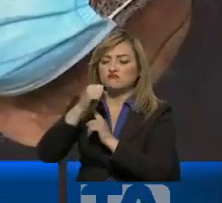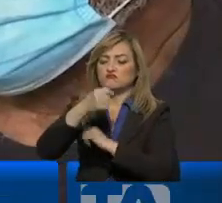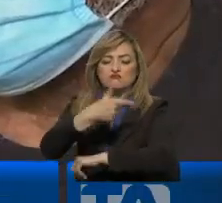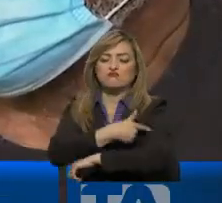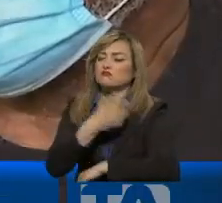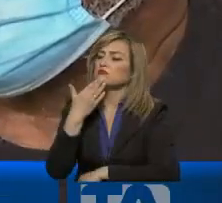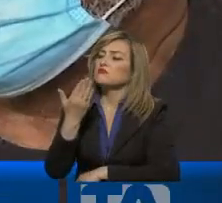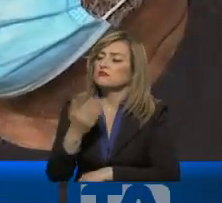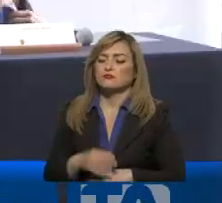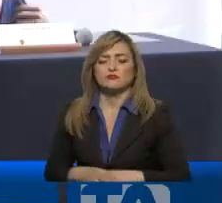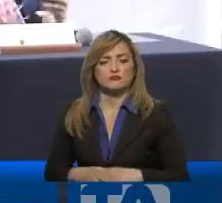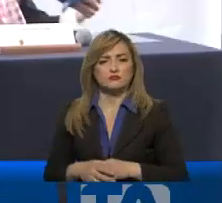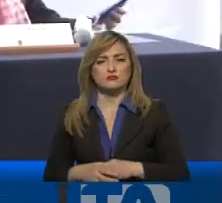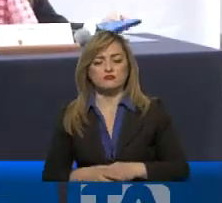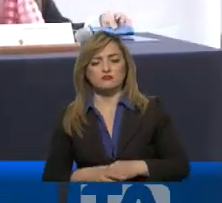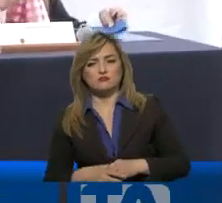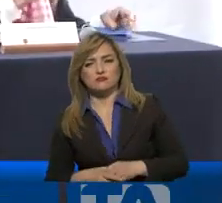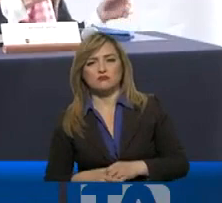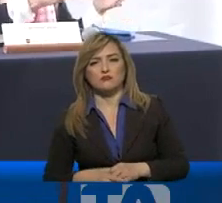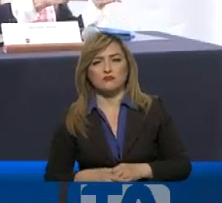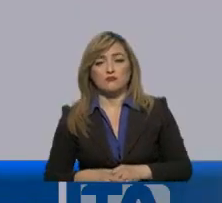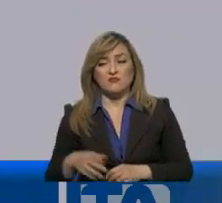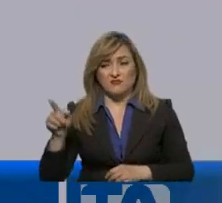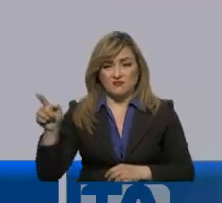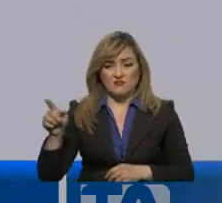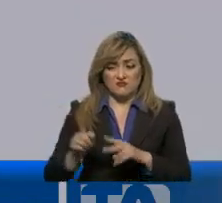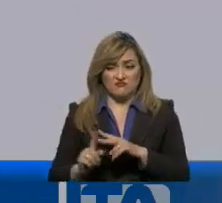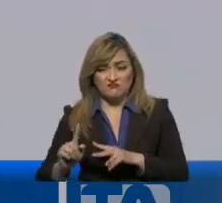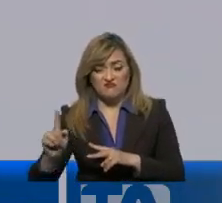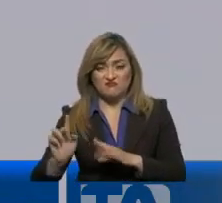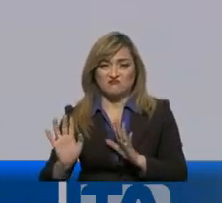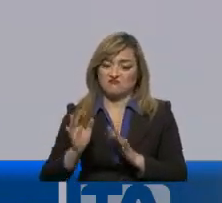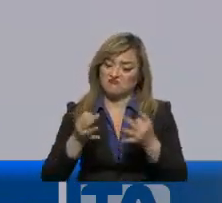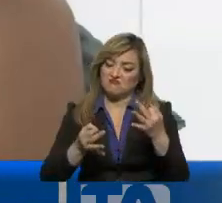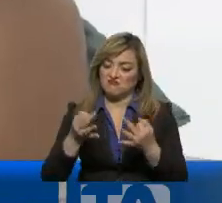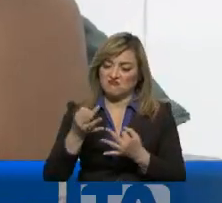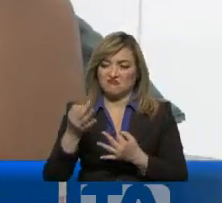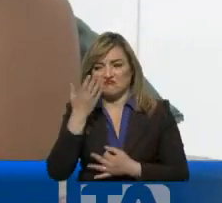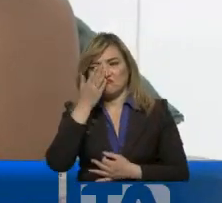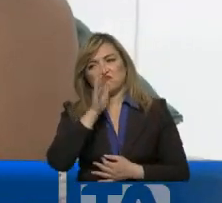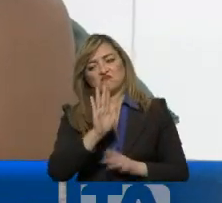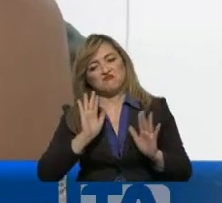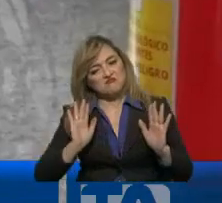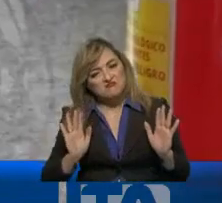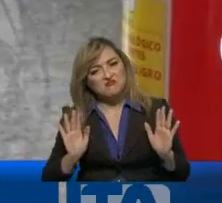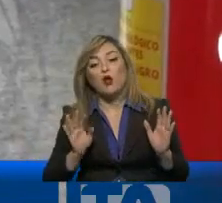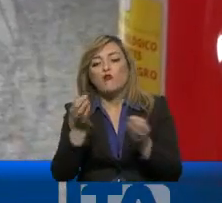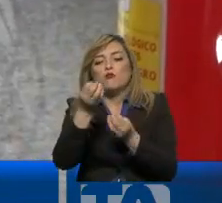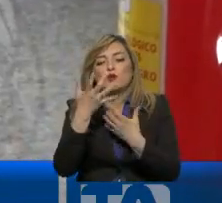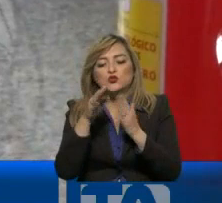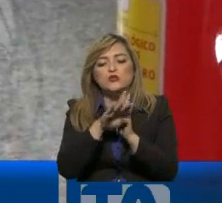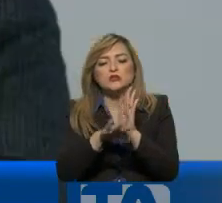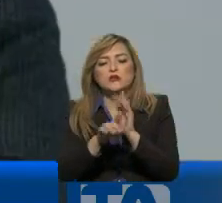de vacunación. Dijo además que él debe responder a la justicia y que se debe entregar toda la información sobre el listado de